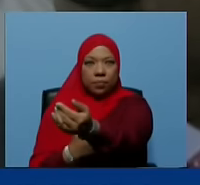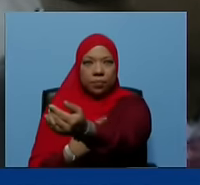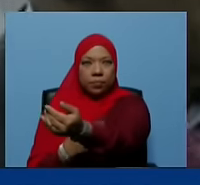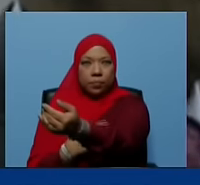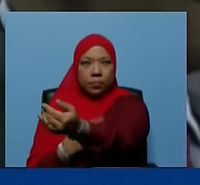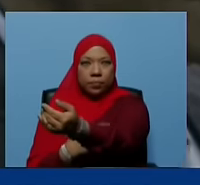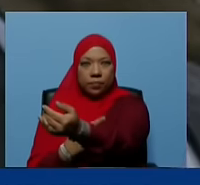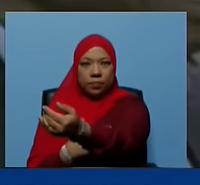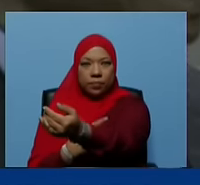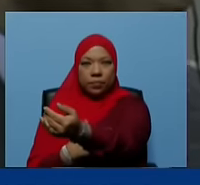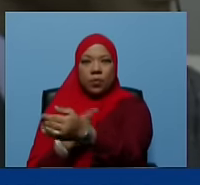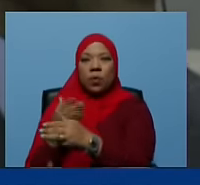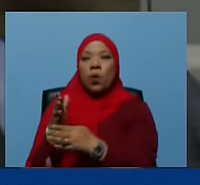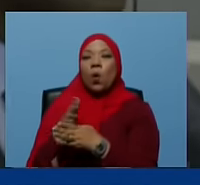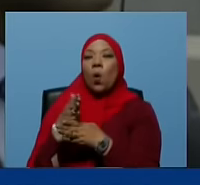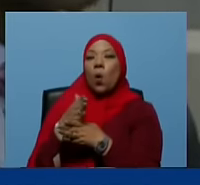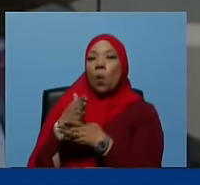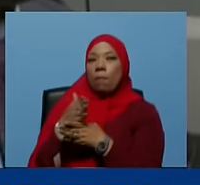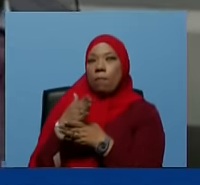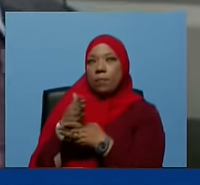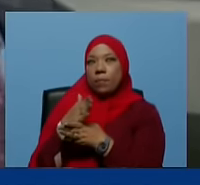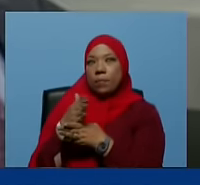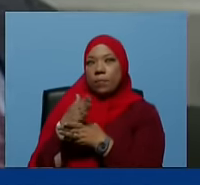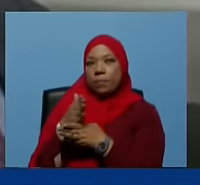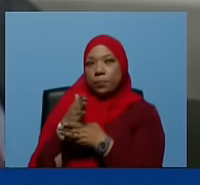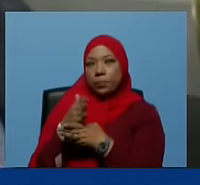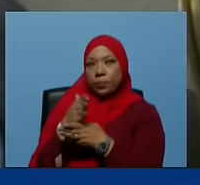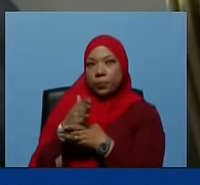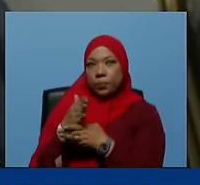Saben ustedes que compartimos